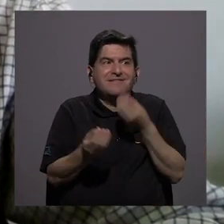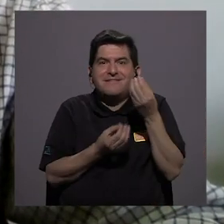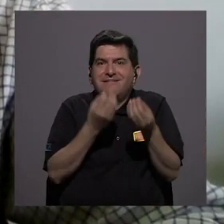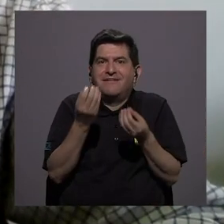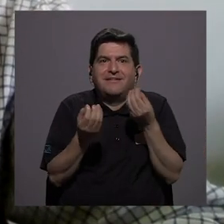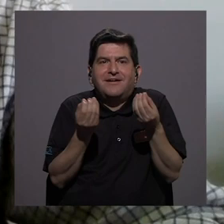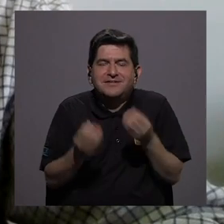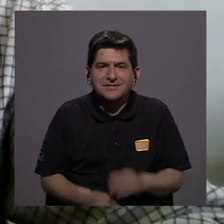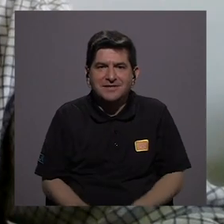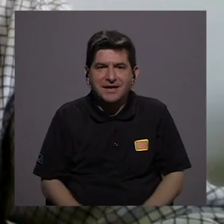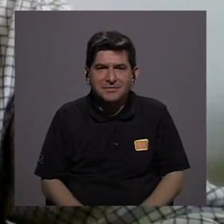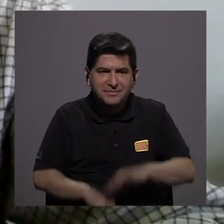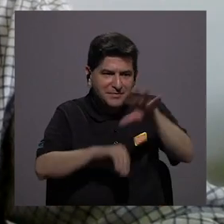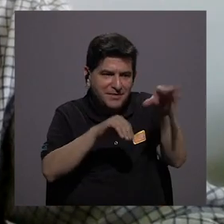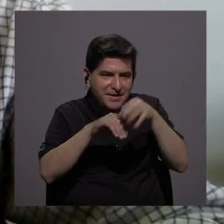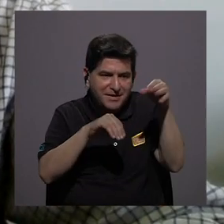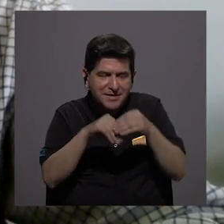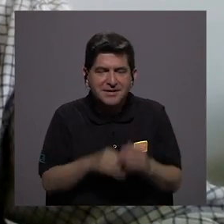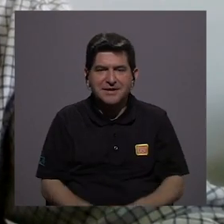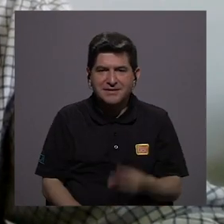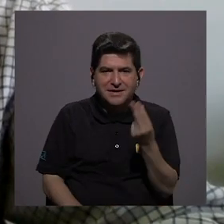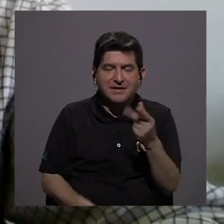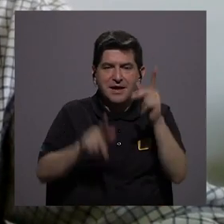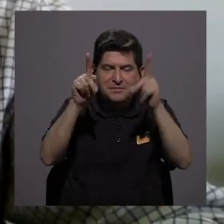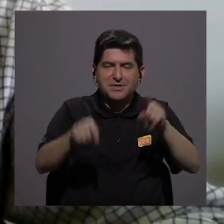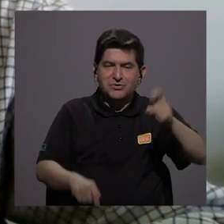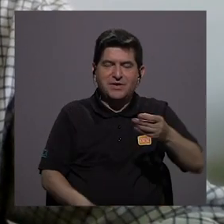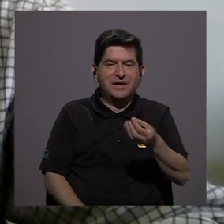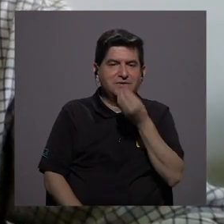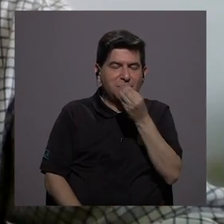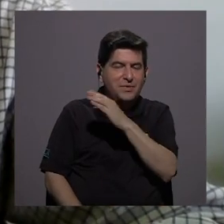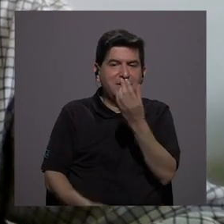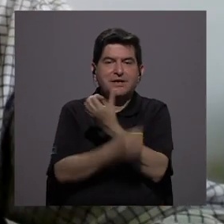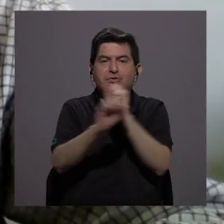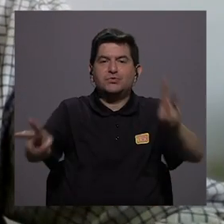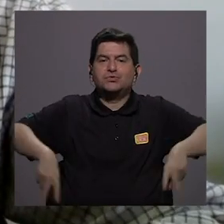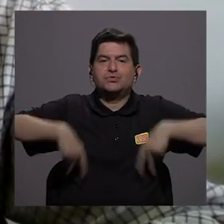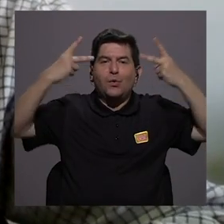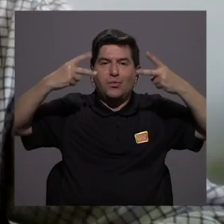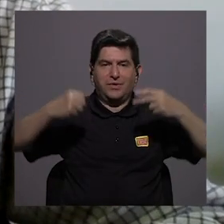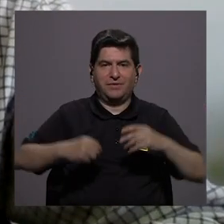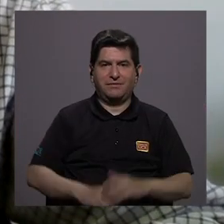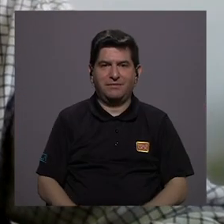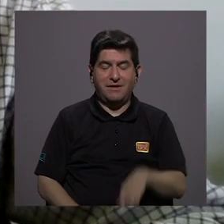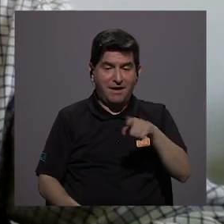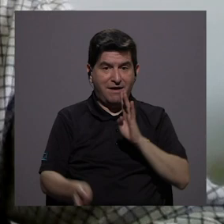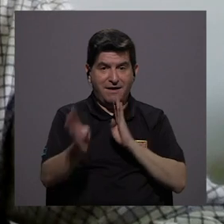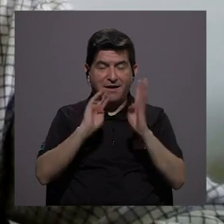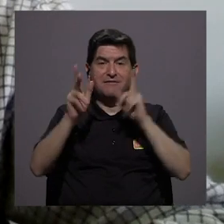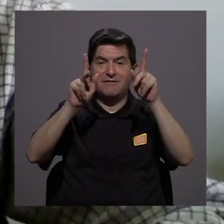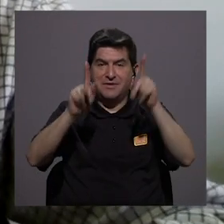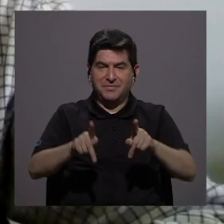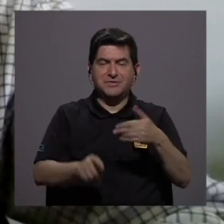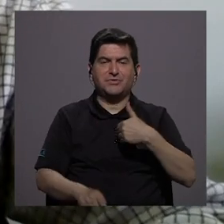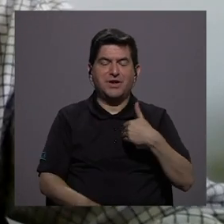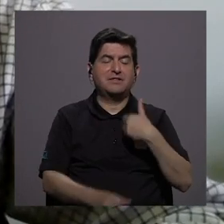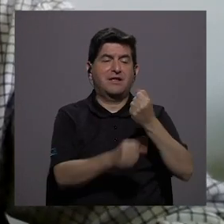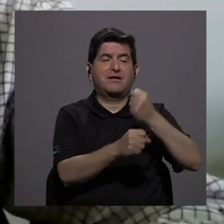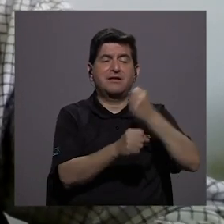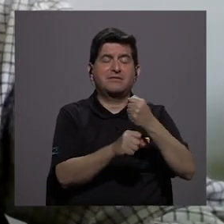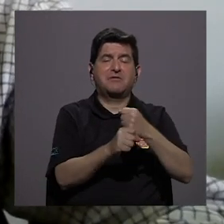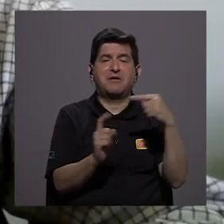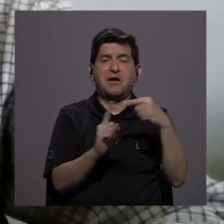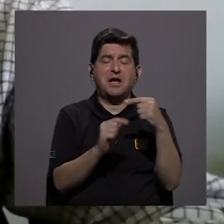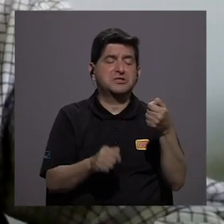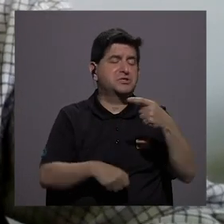cómo hacemos para llegarle recursos a la gente que necesita comer y a la gente que necesita sobrevivir. Es decir, aquí estamos hablando de personas que